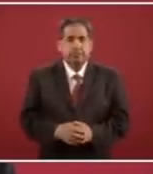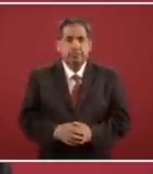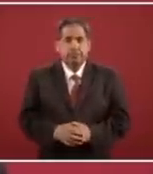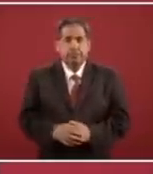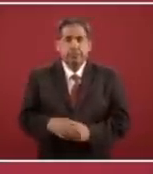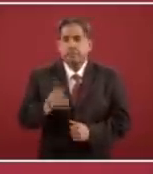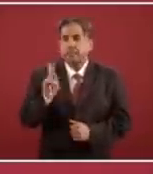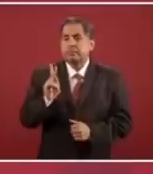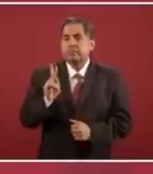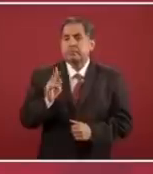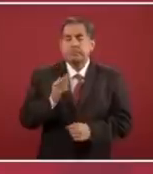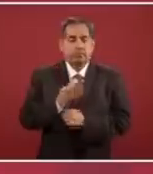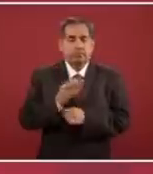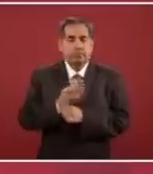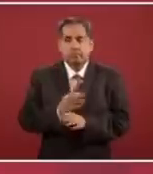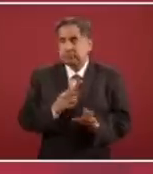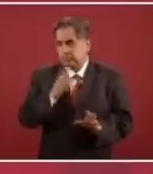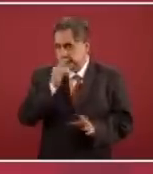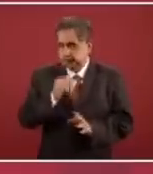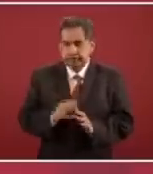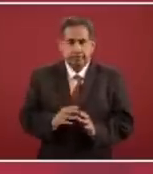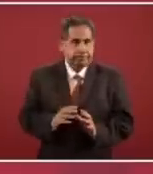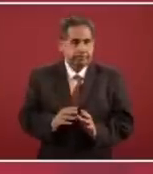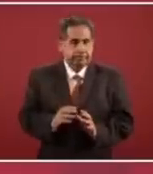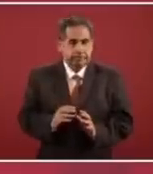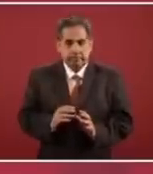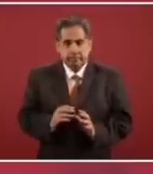Pero no podemos nosotros